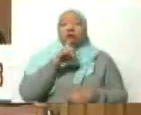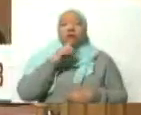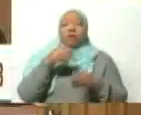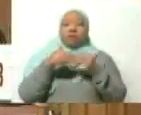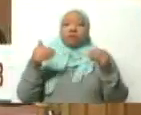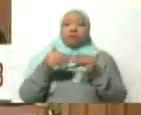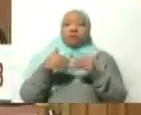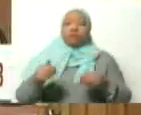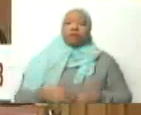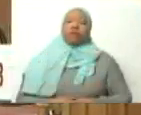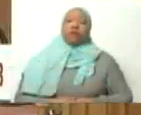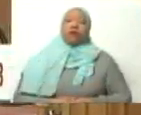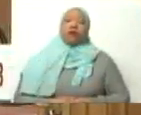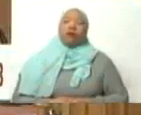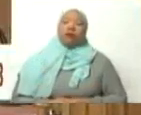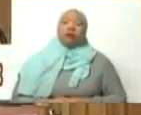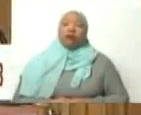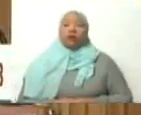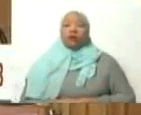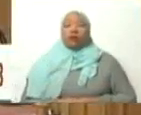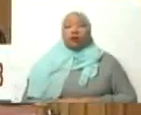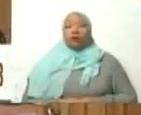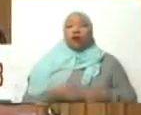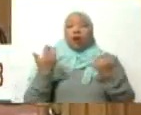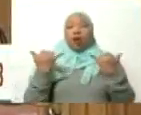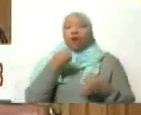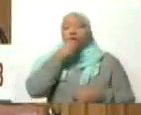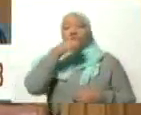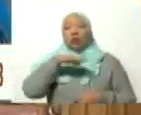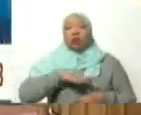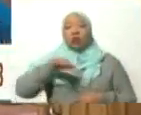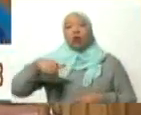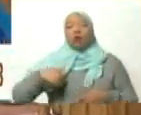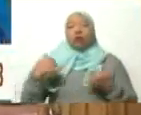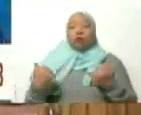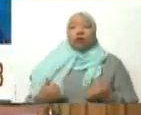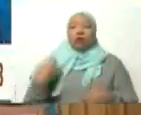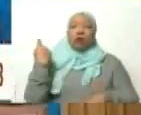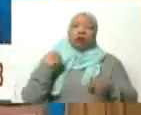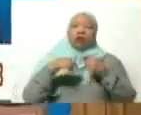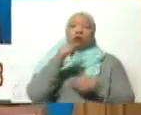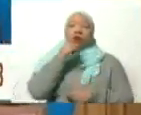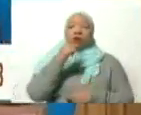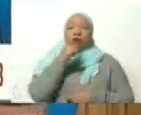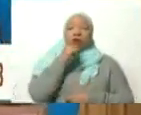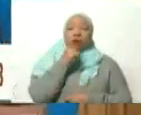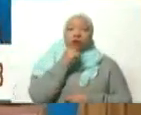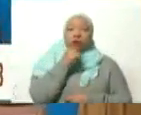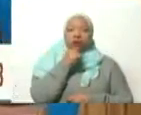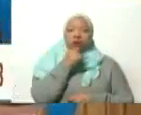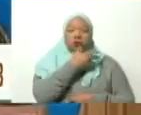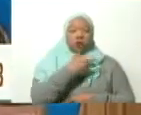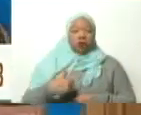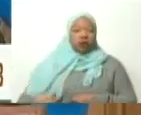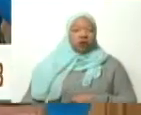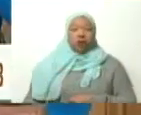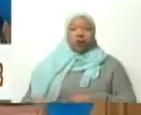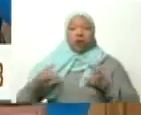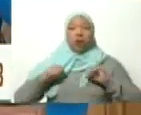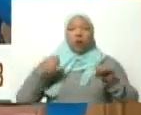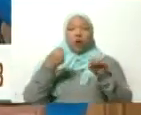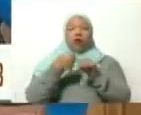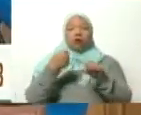el presidente en estos días recientes, cuando transacciones de un banco por sus medios electrónicos pasaron de